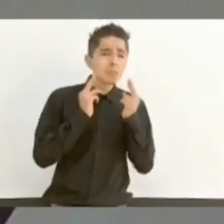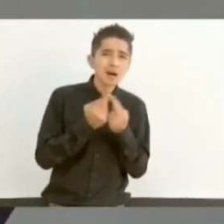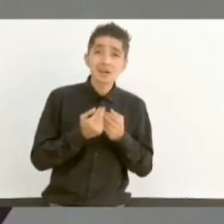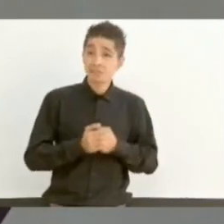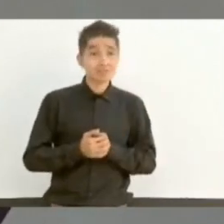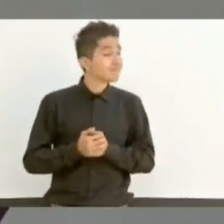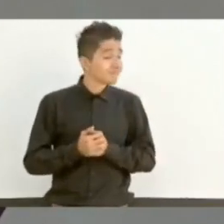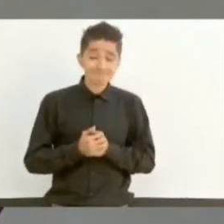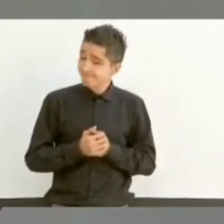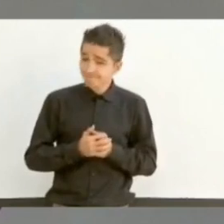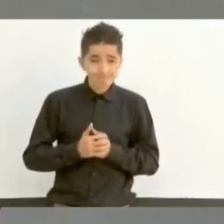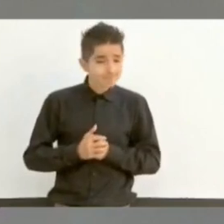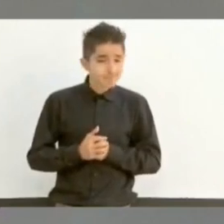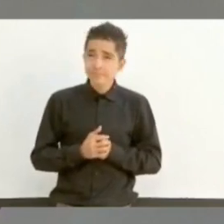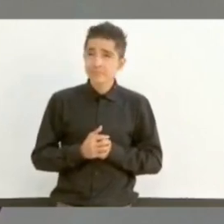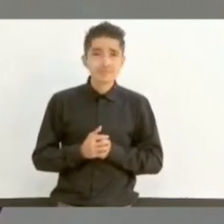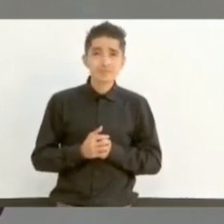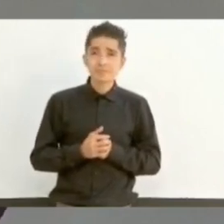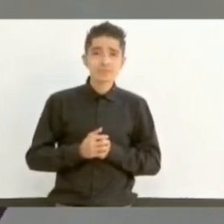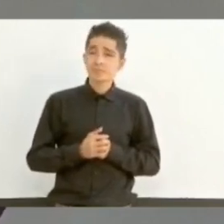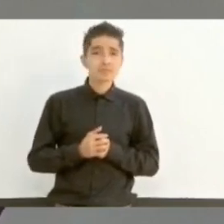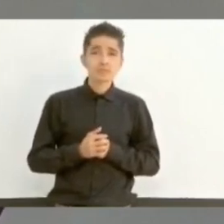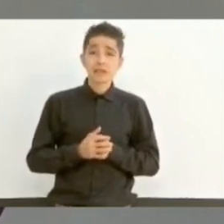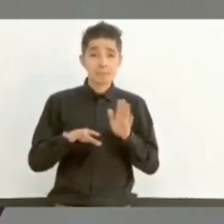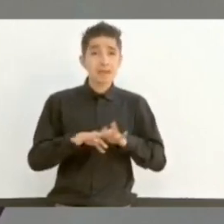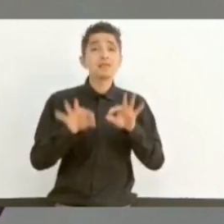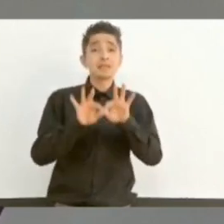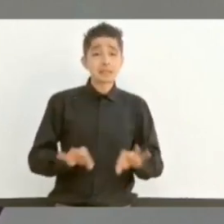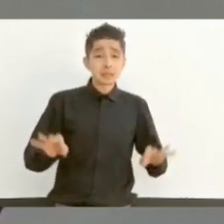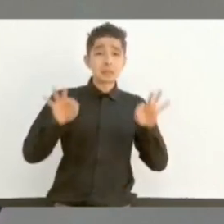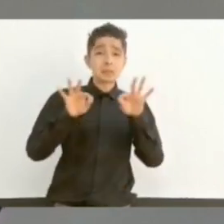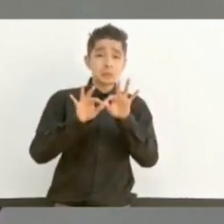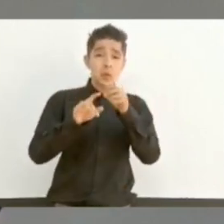Es algo que se le da prioridad.